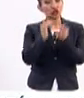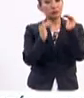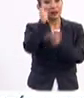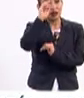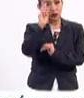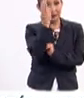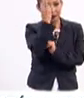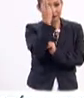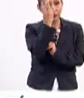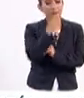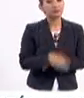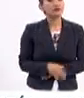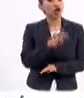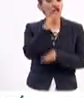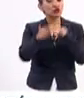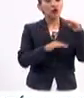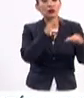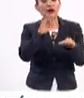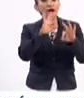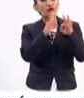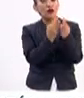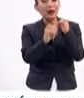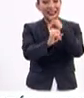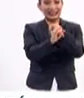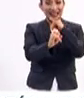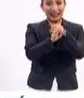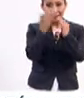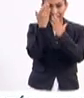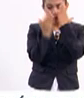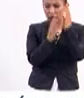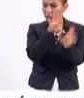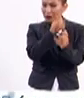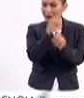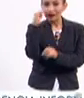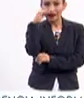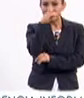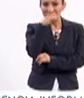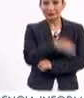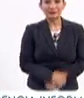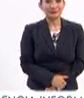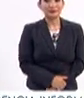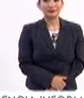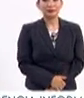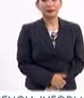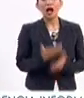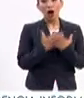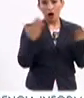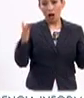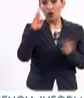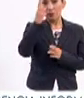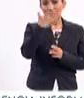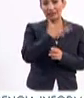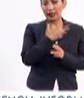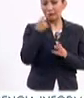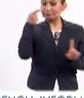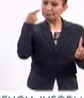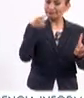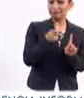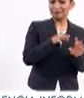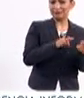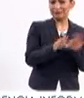superior universitario, todas en la modalidad a distancia y totalmente gratuitas. Hoy la universidad cumple una gran